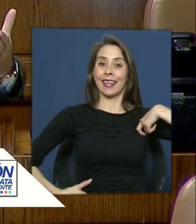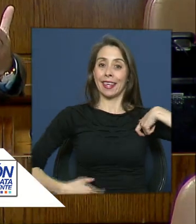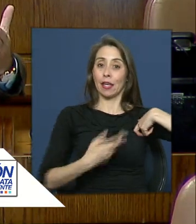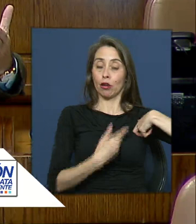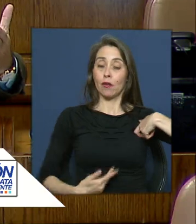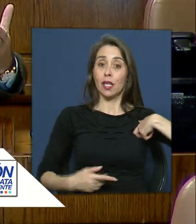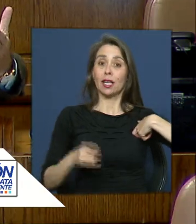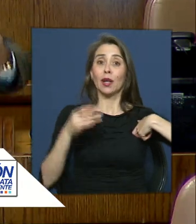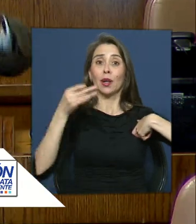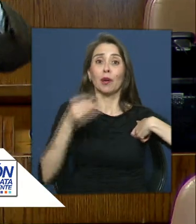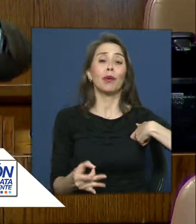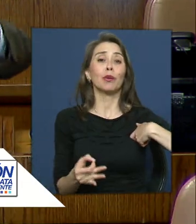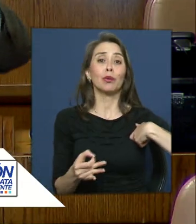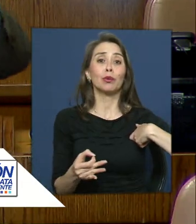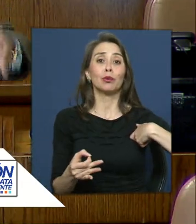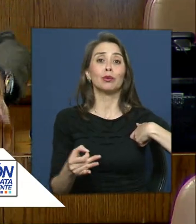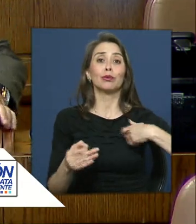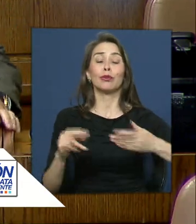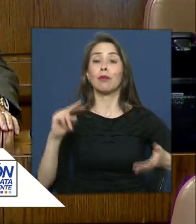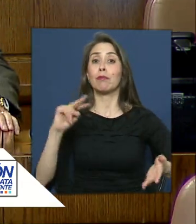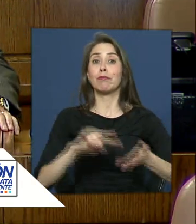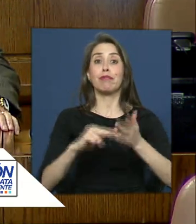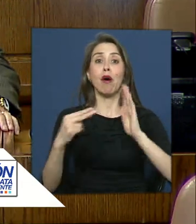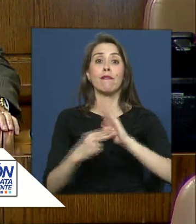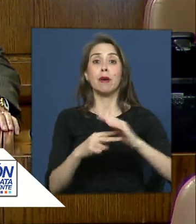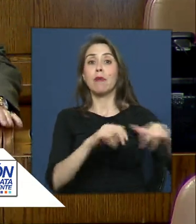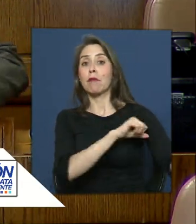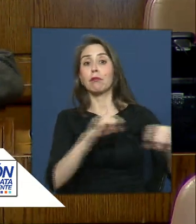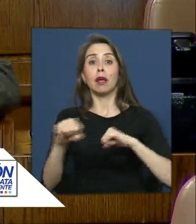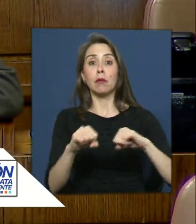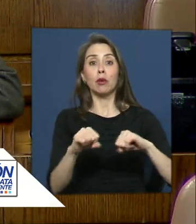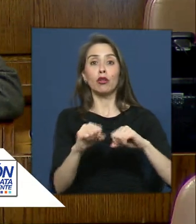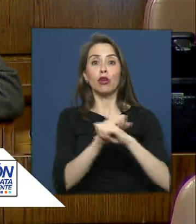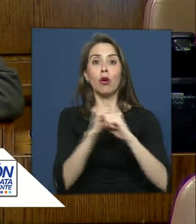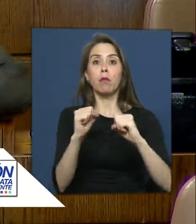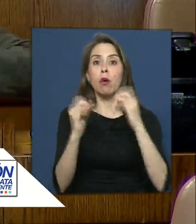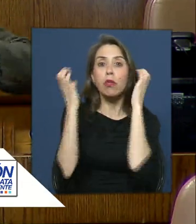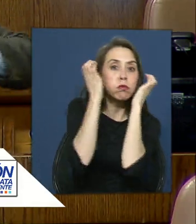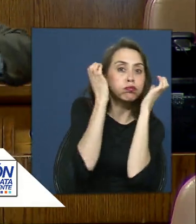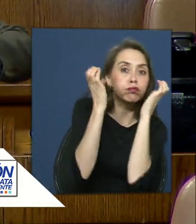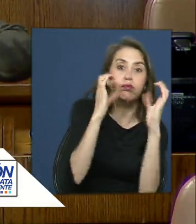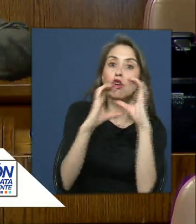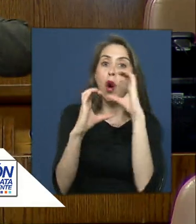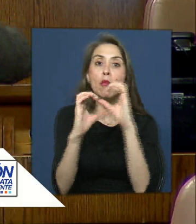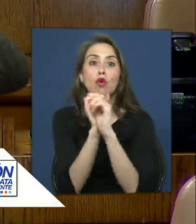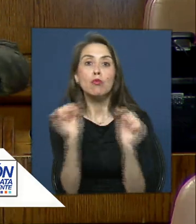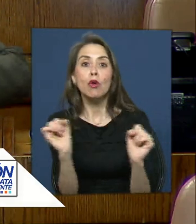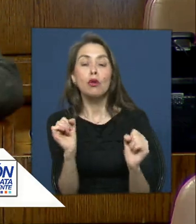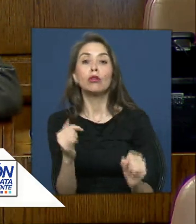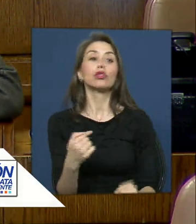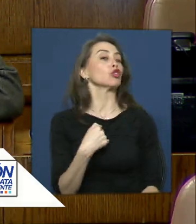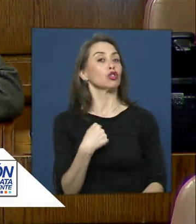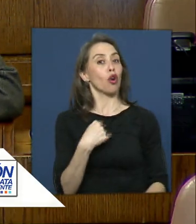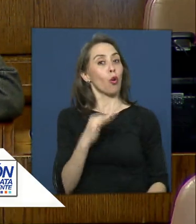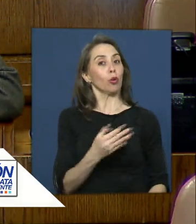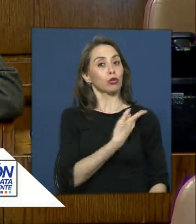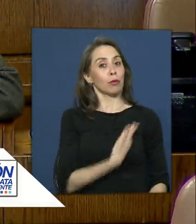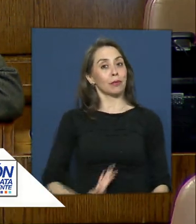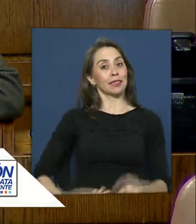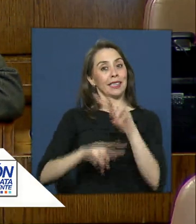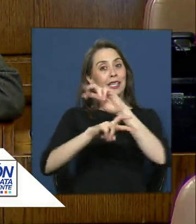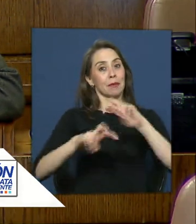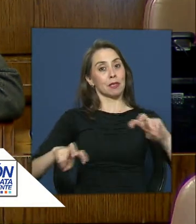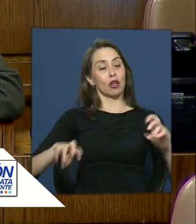sufrió esta falta de comunicaciones. Ella, porque me correspondió presidir la comisión que investigó